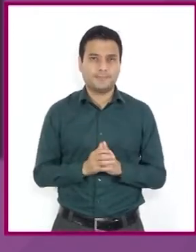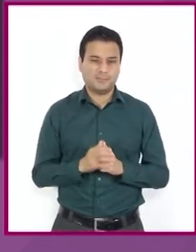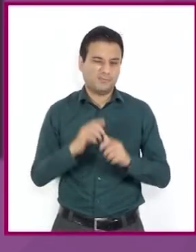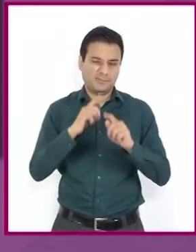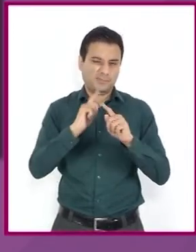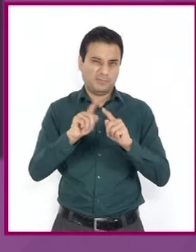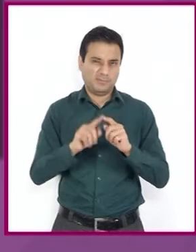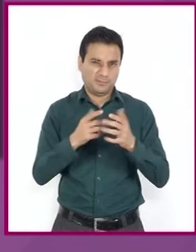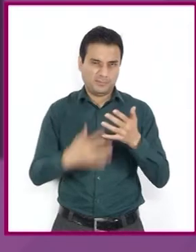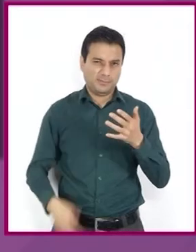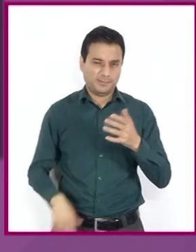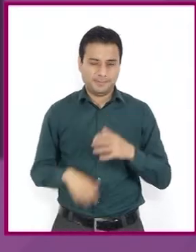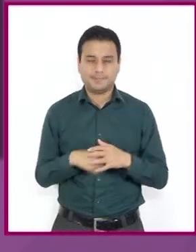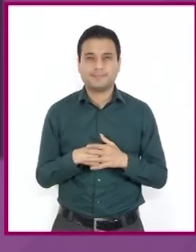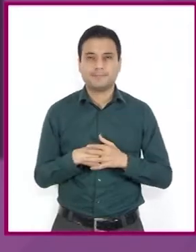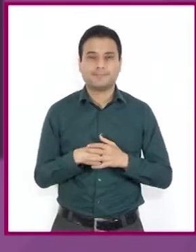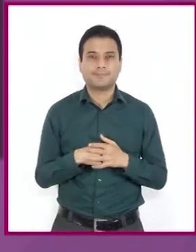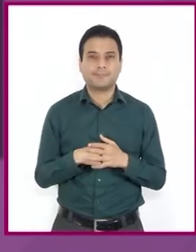etc.